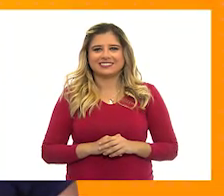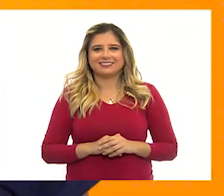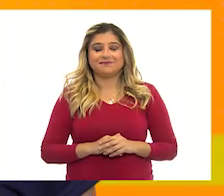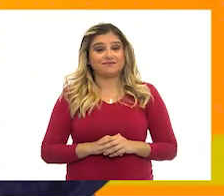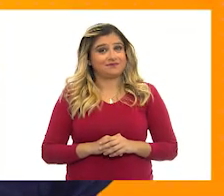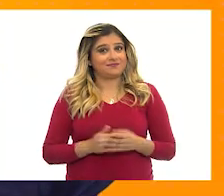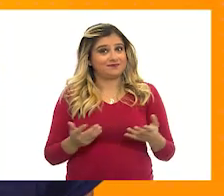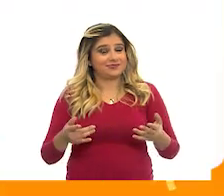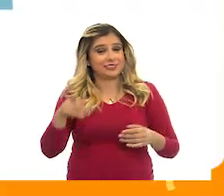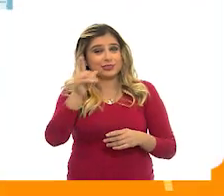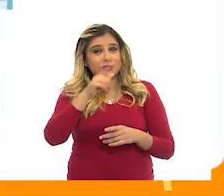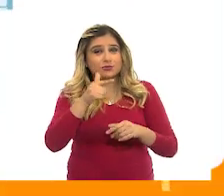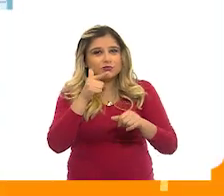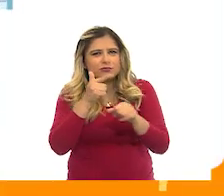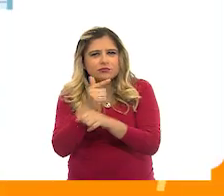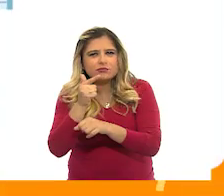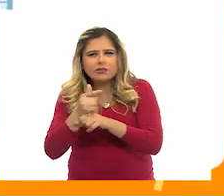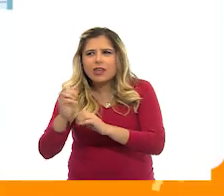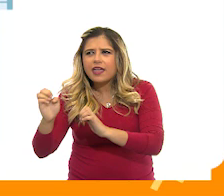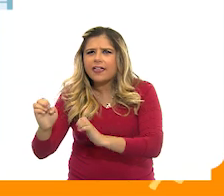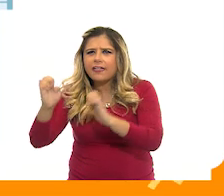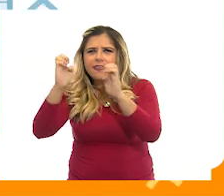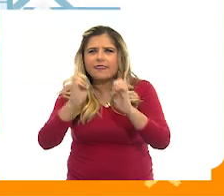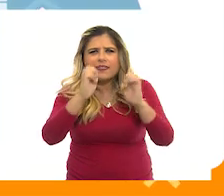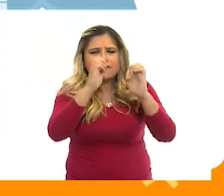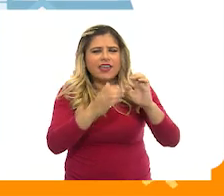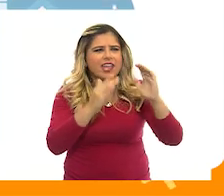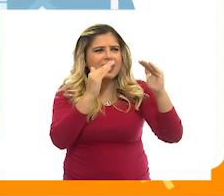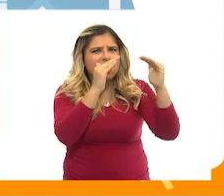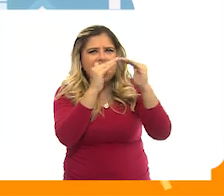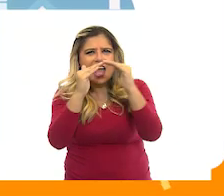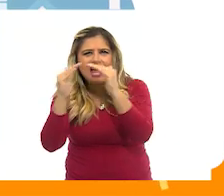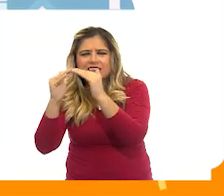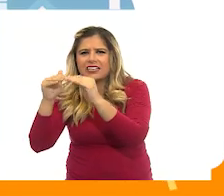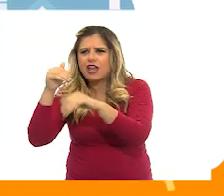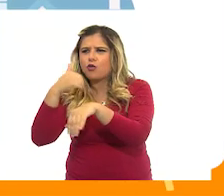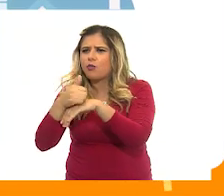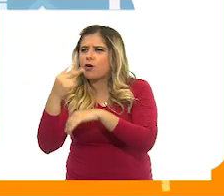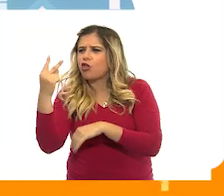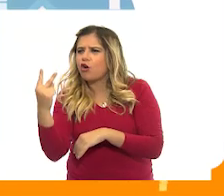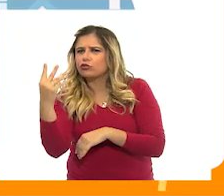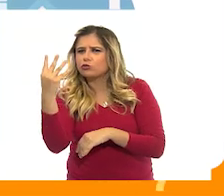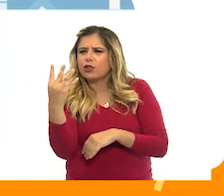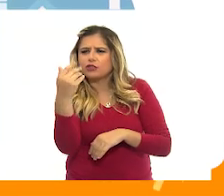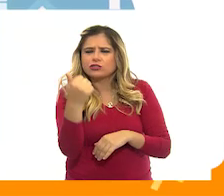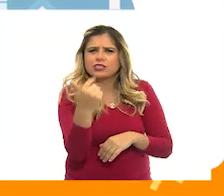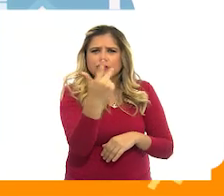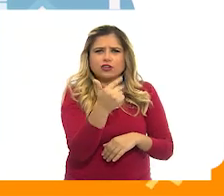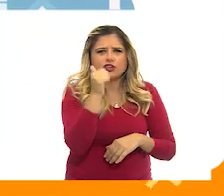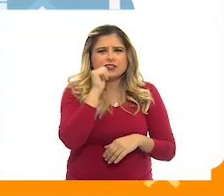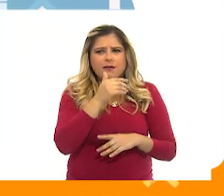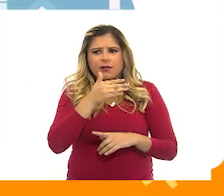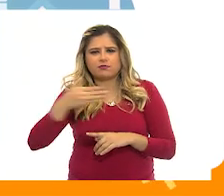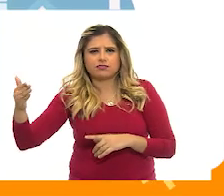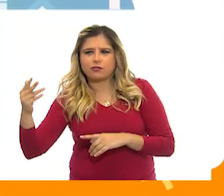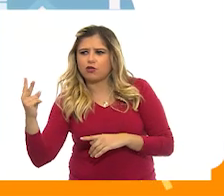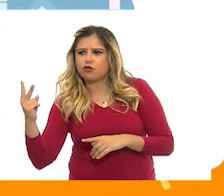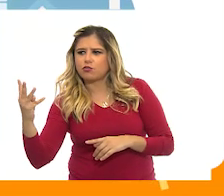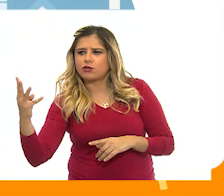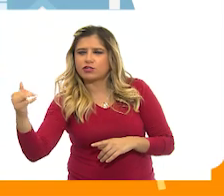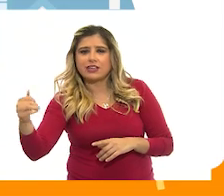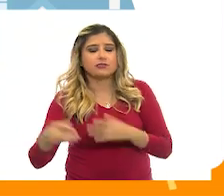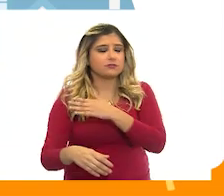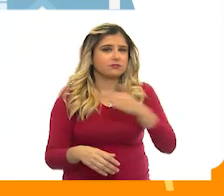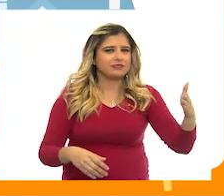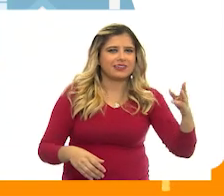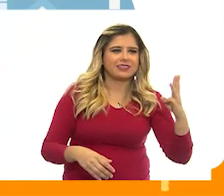¿Te has dado cuenta de que los edificios y las casas con números pares generalmente se encuentran de un lado de la calle y los números